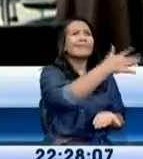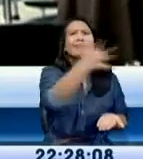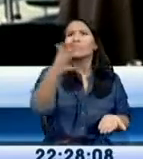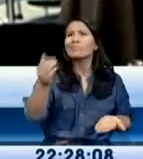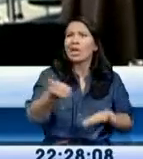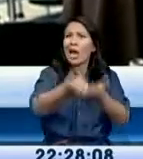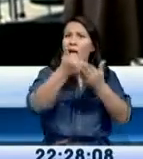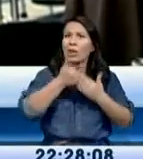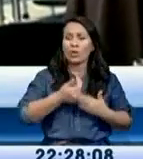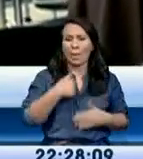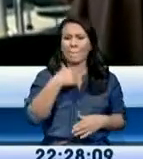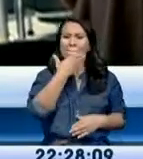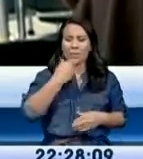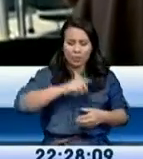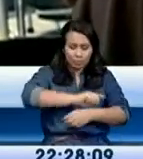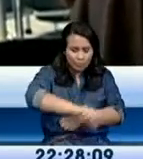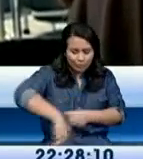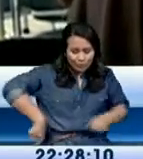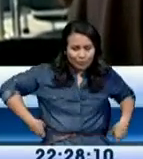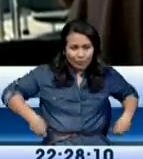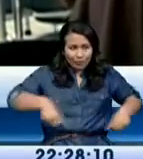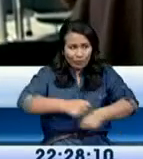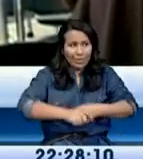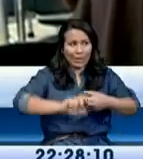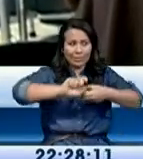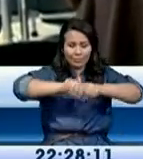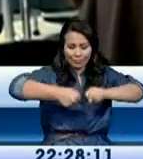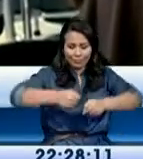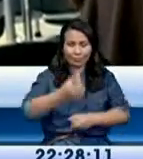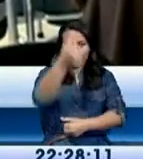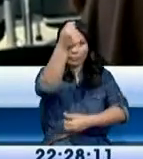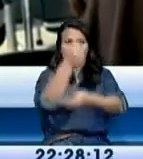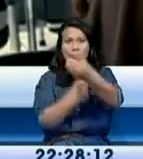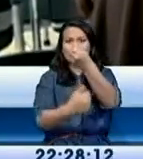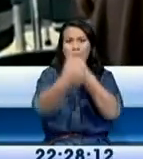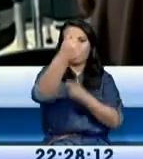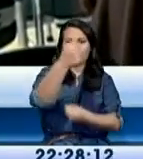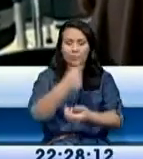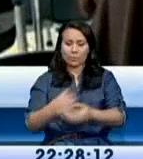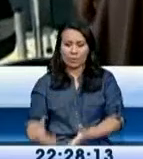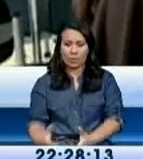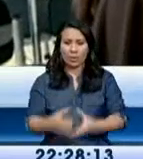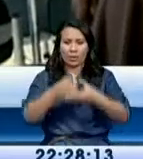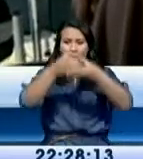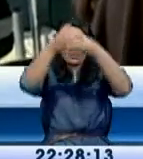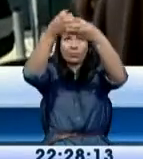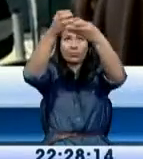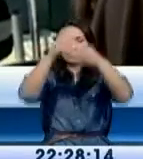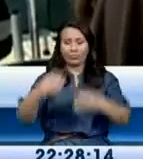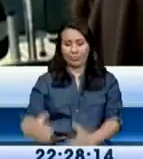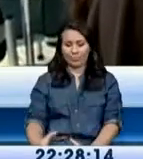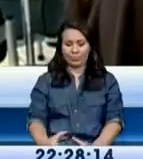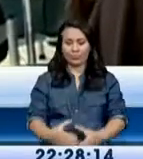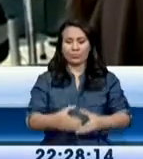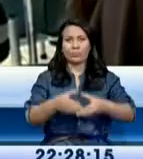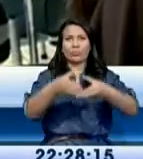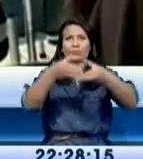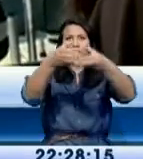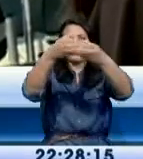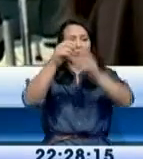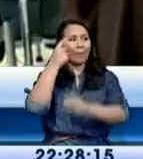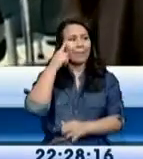con una soga y se entra a salvarles. Y le manda de uno en uno, les manda amarrando la soga y le saca los